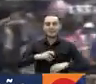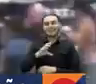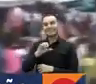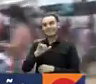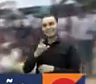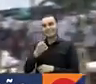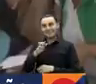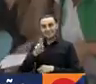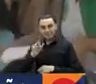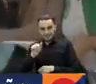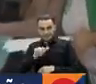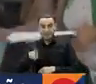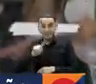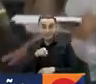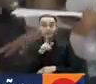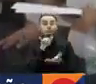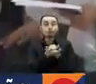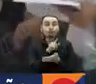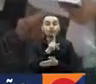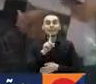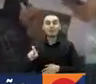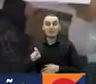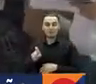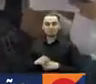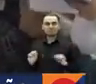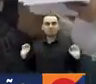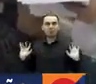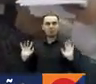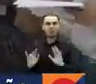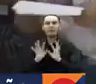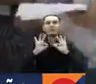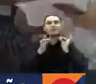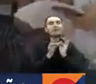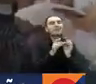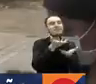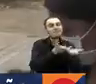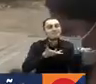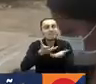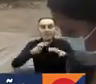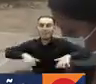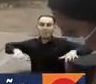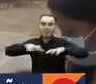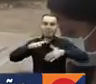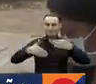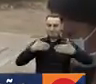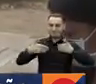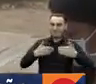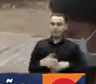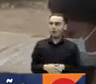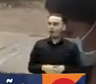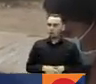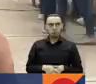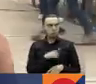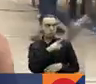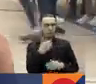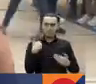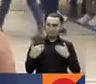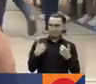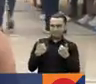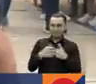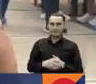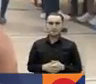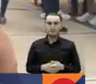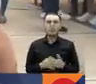en Bucaramanga. Familias completas disfrutaron de stands lúdicos llenos de diversión. Hay mucho movimiento y mucha alegría. Tuvimos